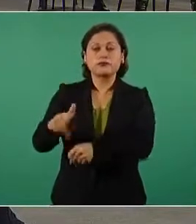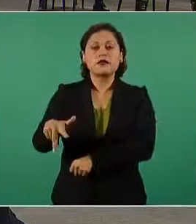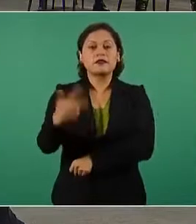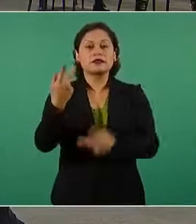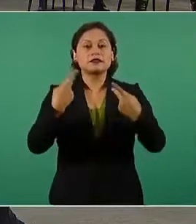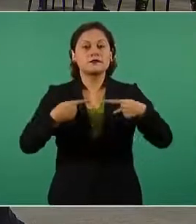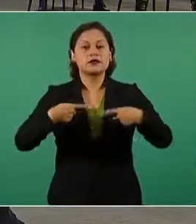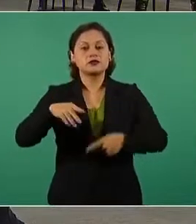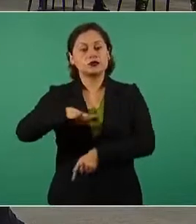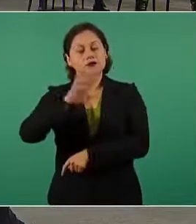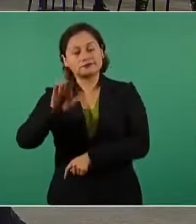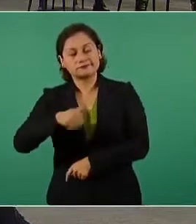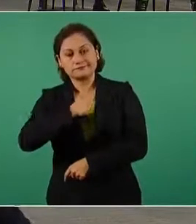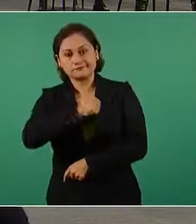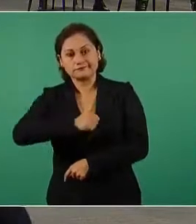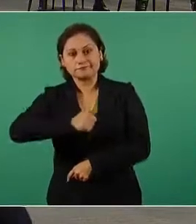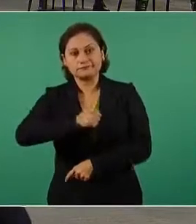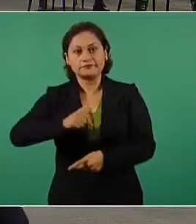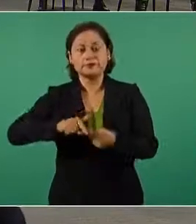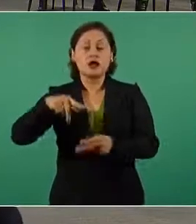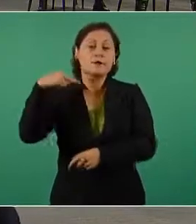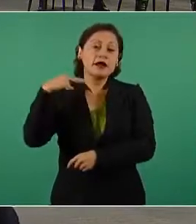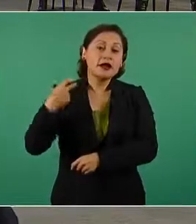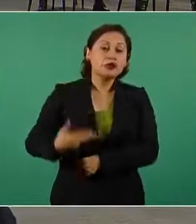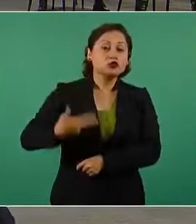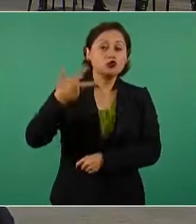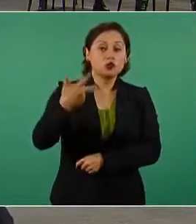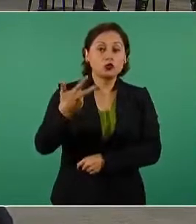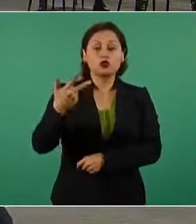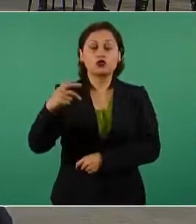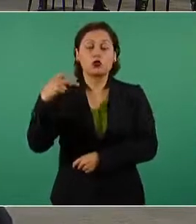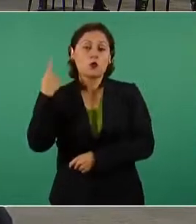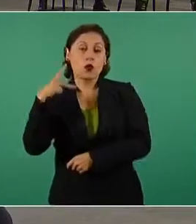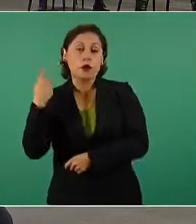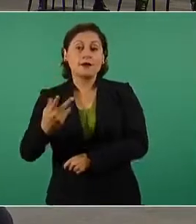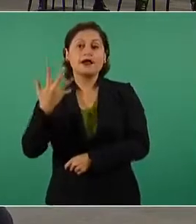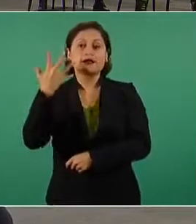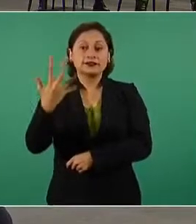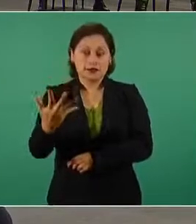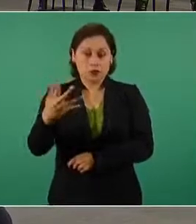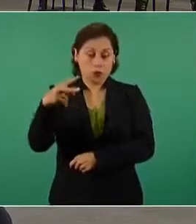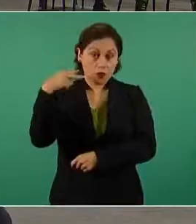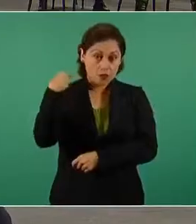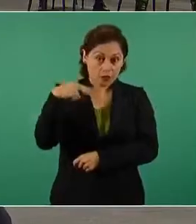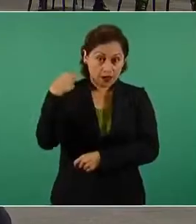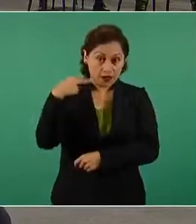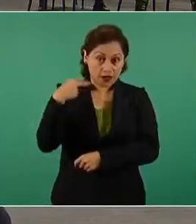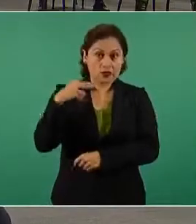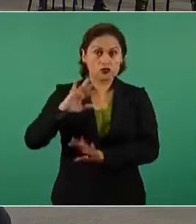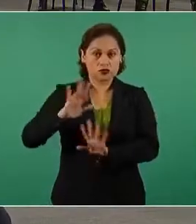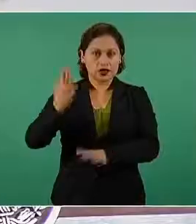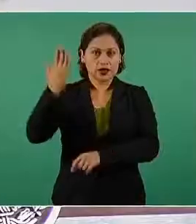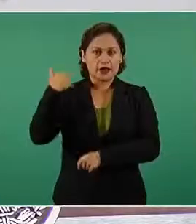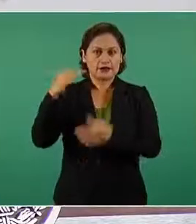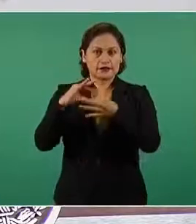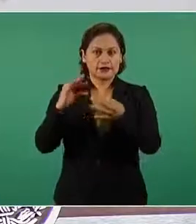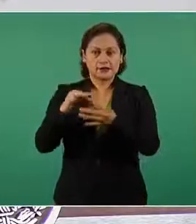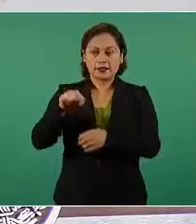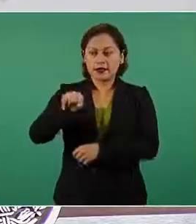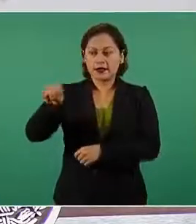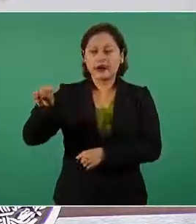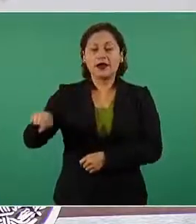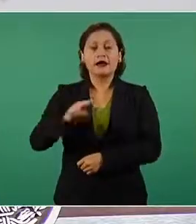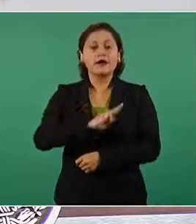fallecidos, 8 en Veracruz y 5 en Puebla. En Veracruz, como ya lo mencioné, 28